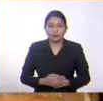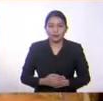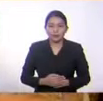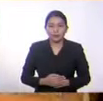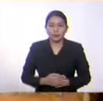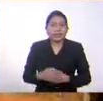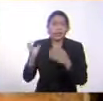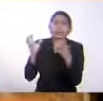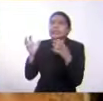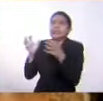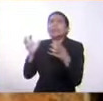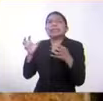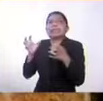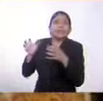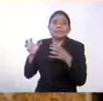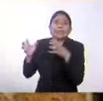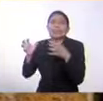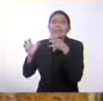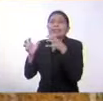¡Ay! ¡Ay!